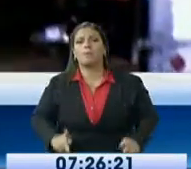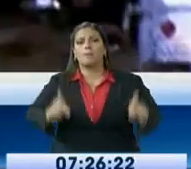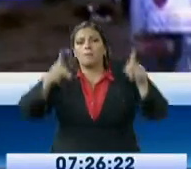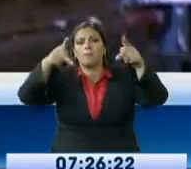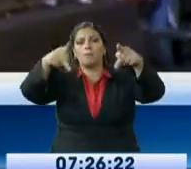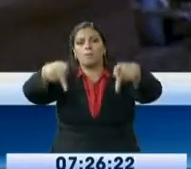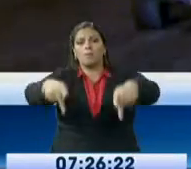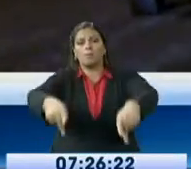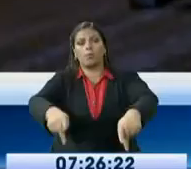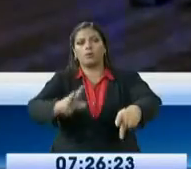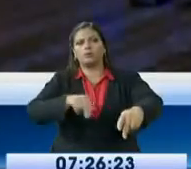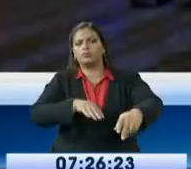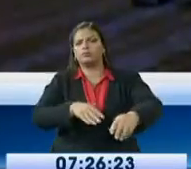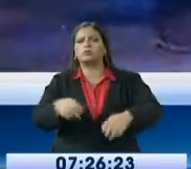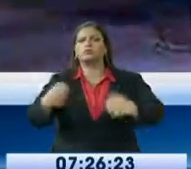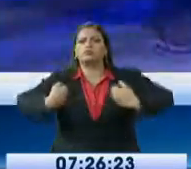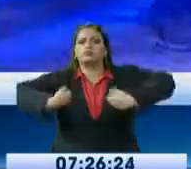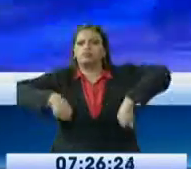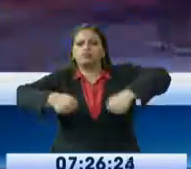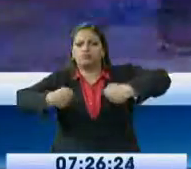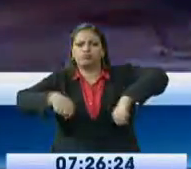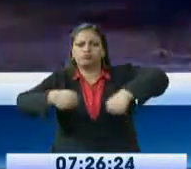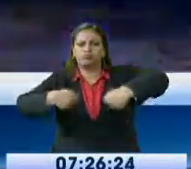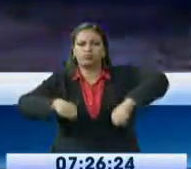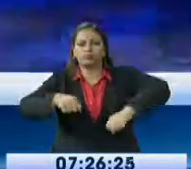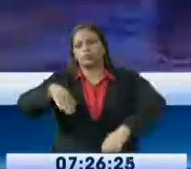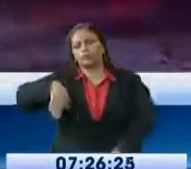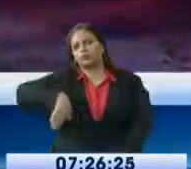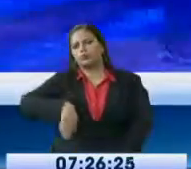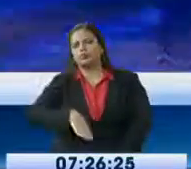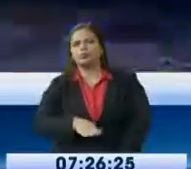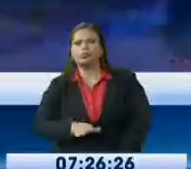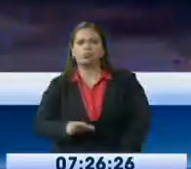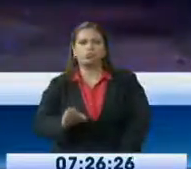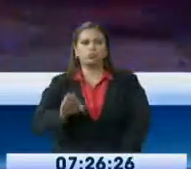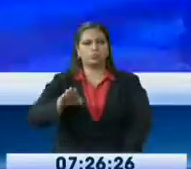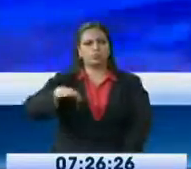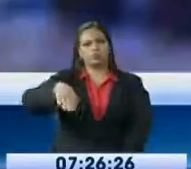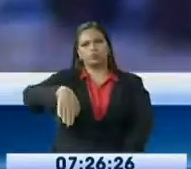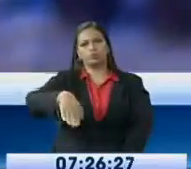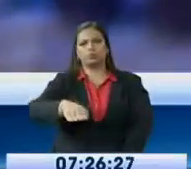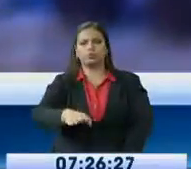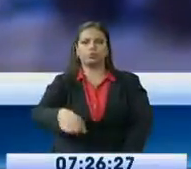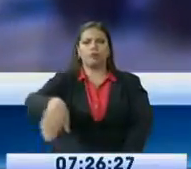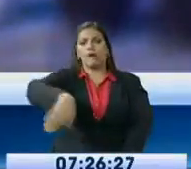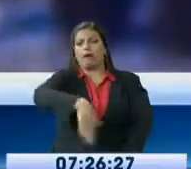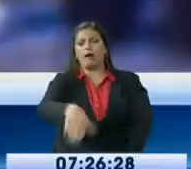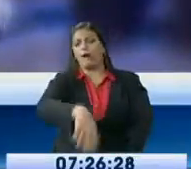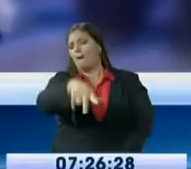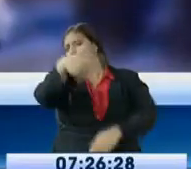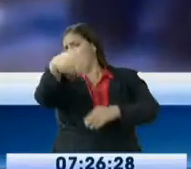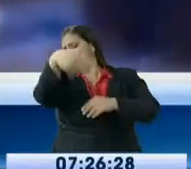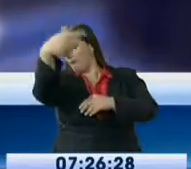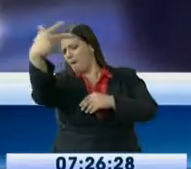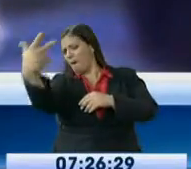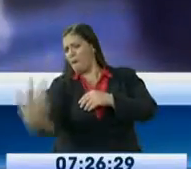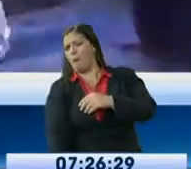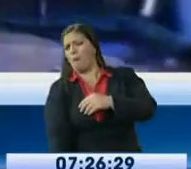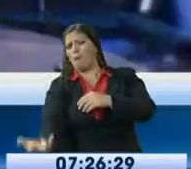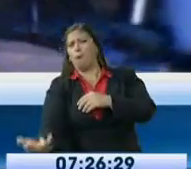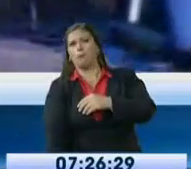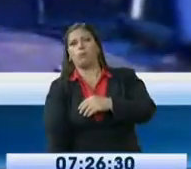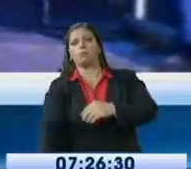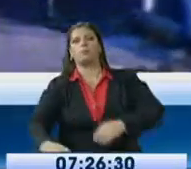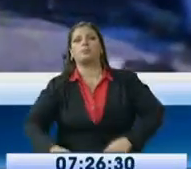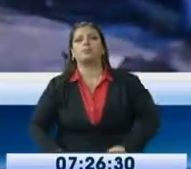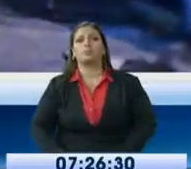con dos ocupantes que circulaba en sentido norte-sur aparentemente perdió pista y se precipitó desde el puente de la avenida Eloy Alfaro a uno de